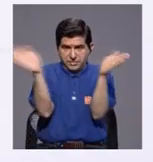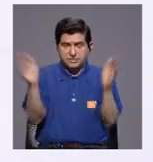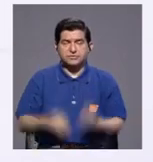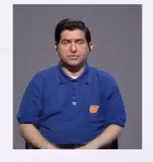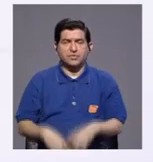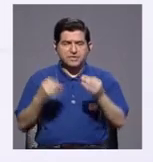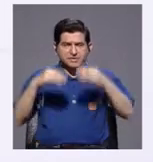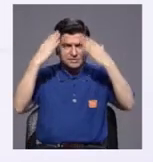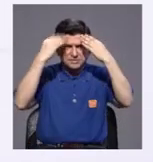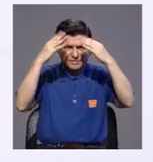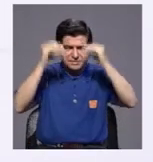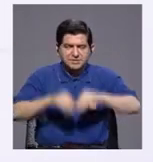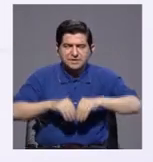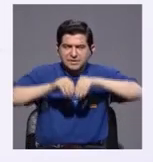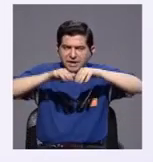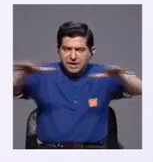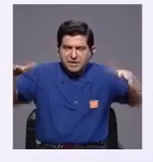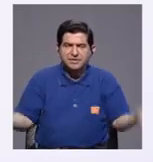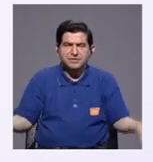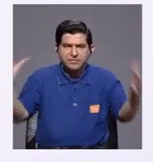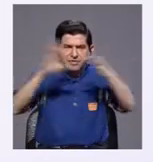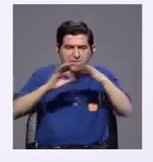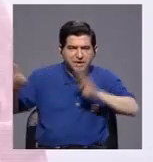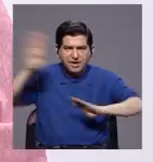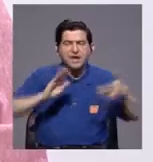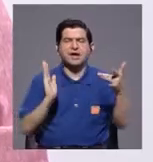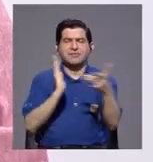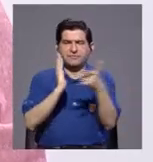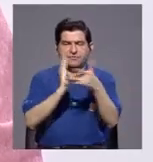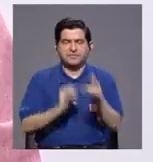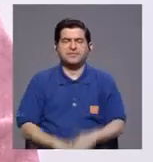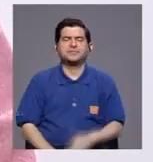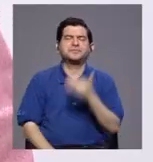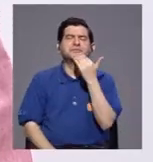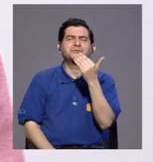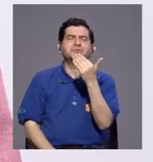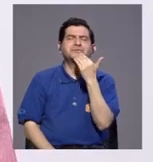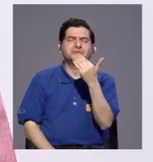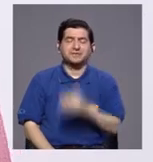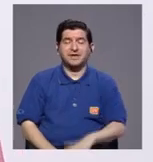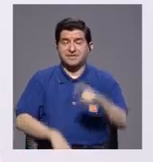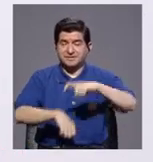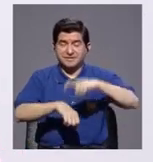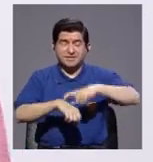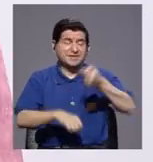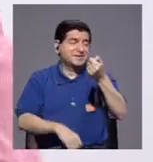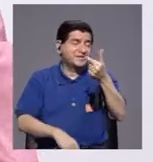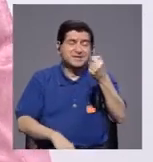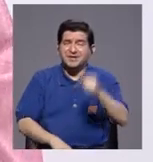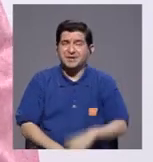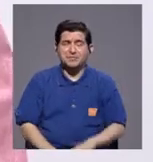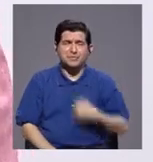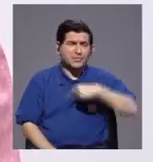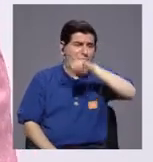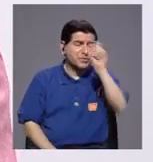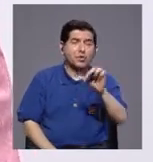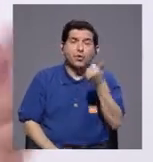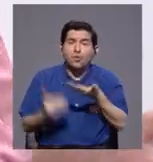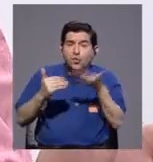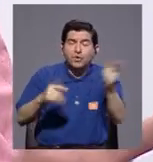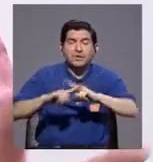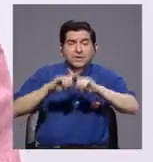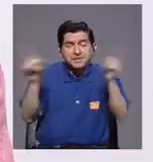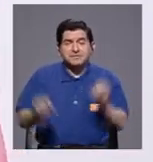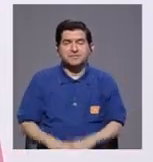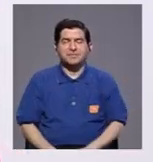propagar la información positiva respecto a la biotecnología excelente fracc muchísimas gracias el tiempo se hace muy corto quería preguntar otras cositas pero